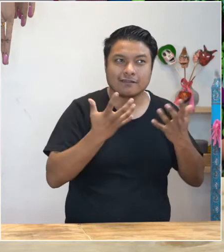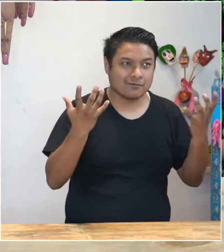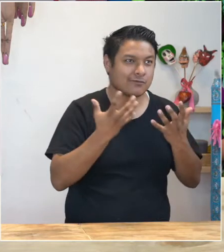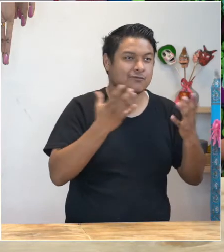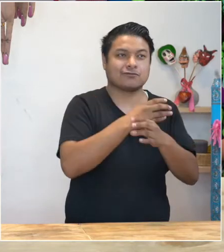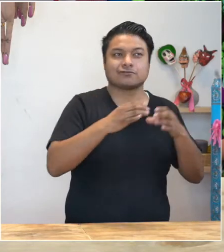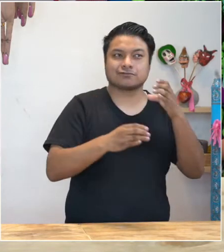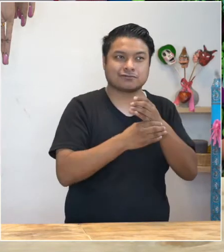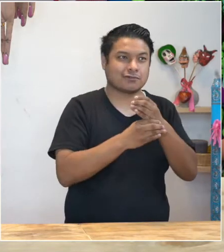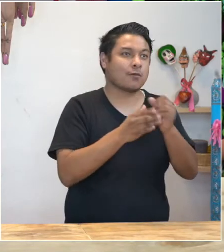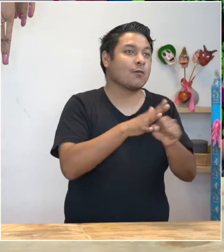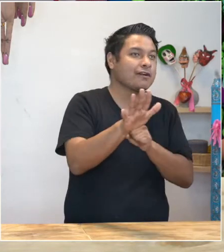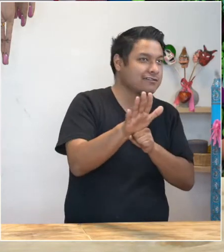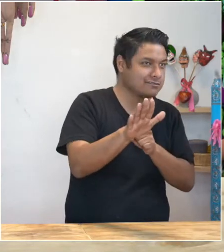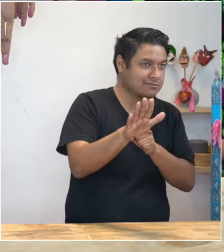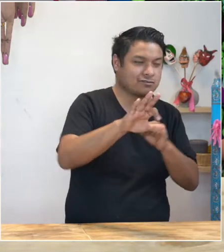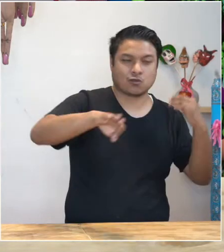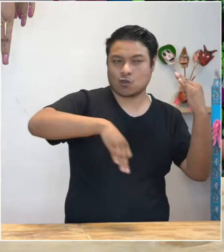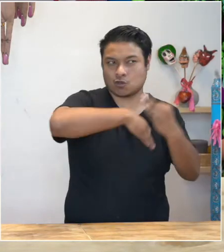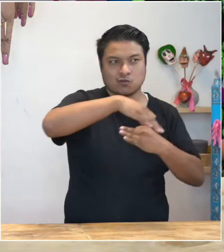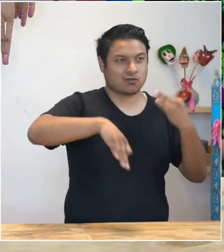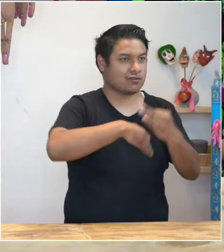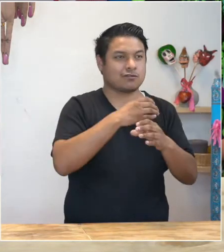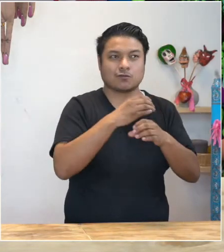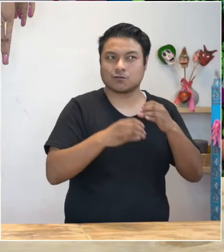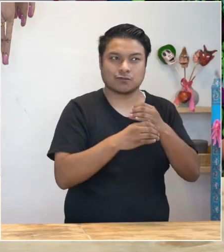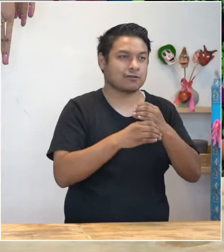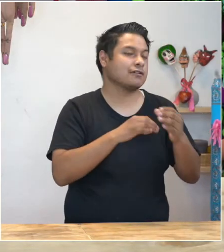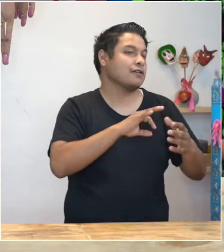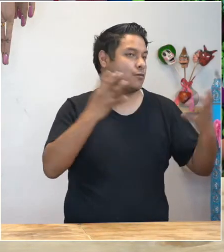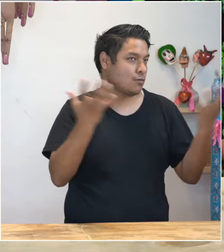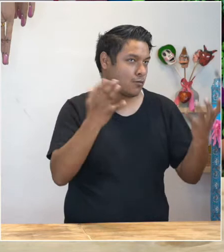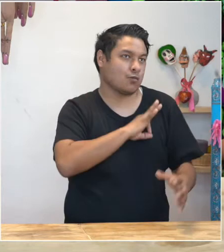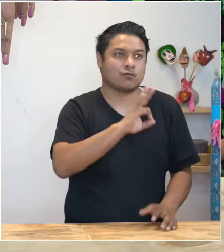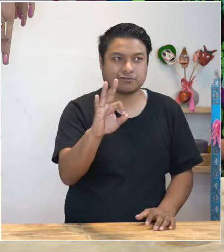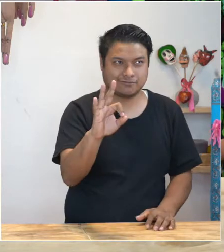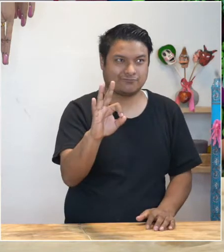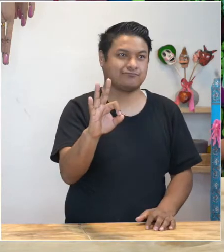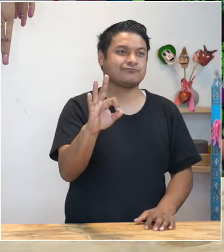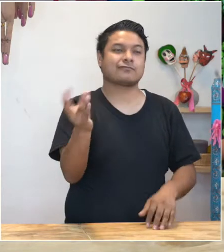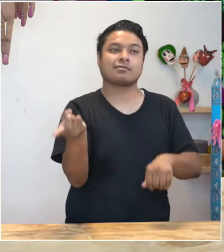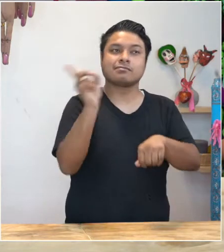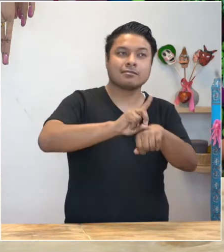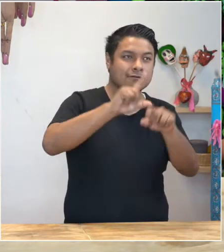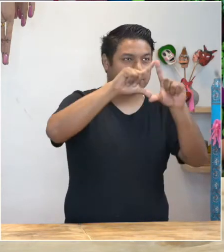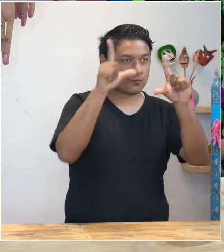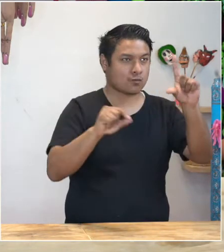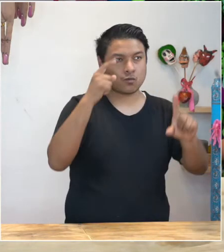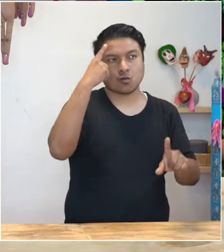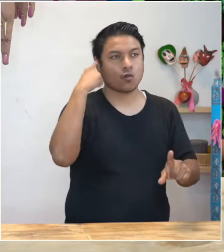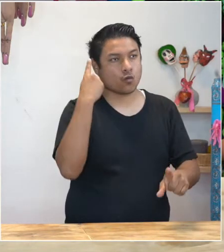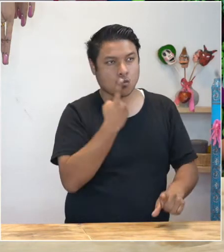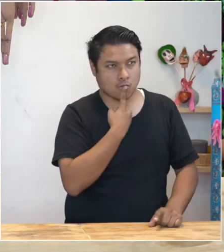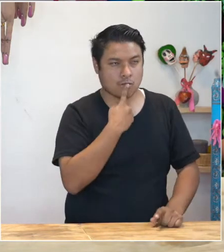nivel estatal. Hicimos una invitación, un llamado a todos los sordos del estado y